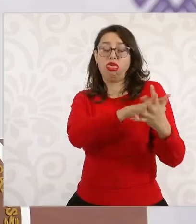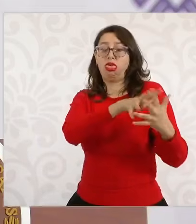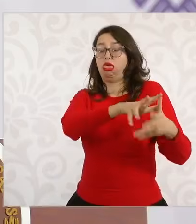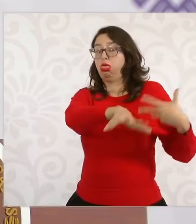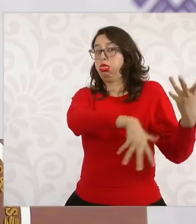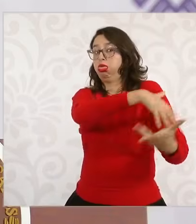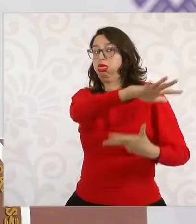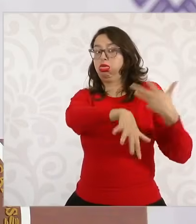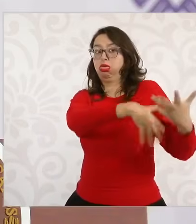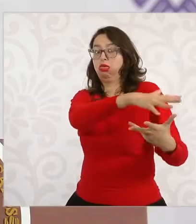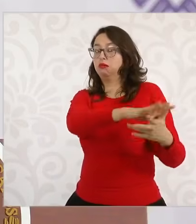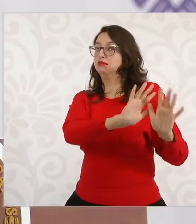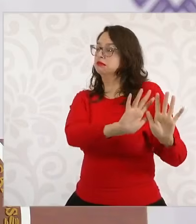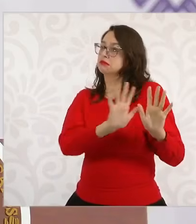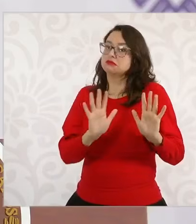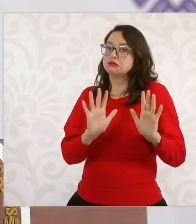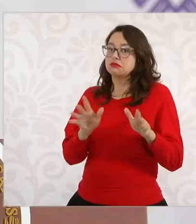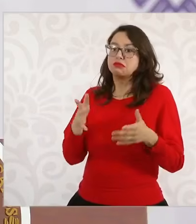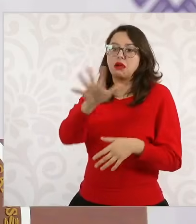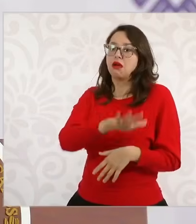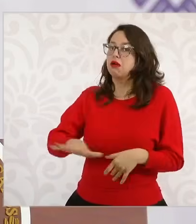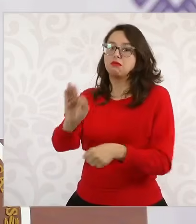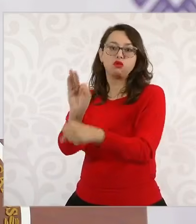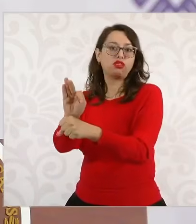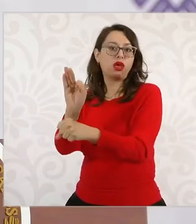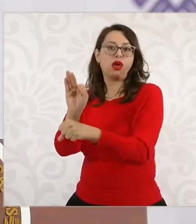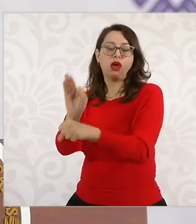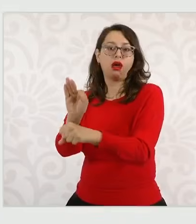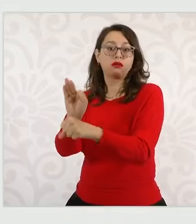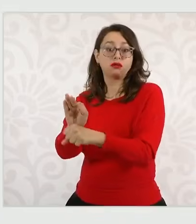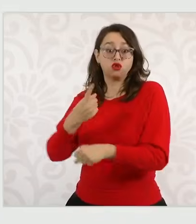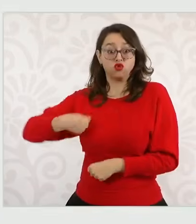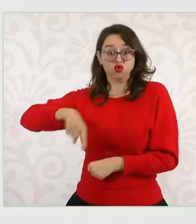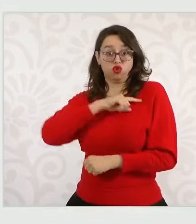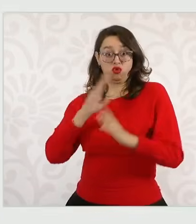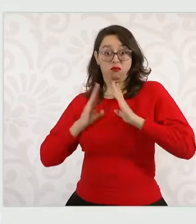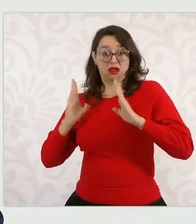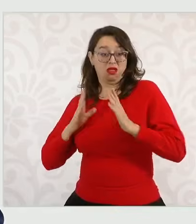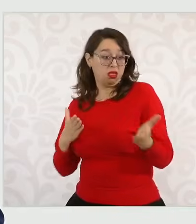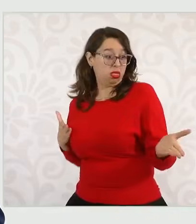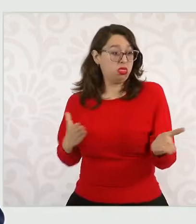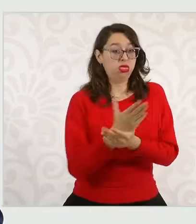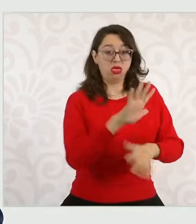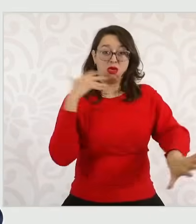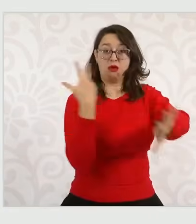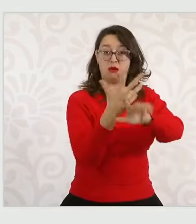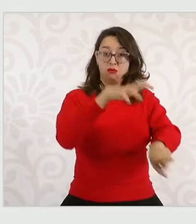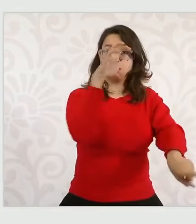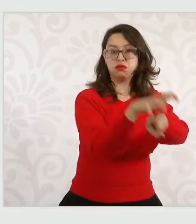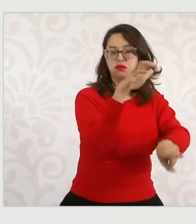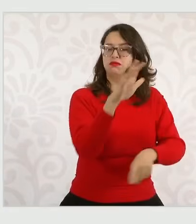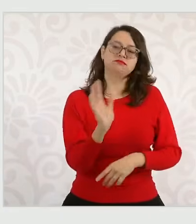Nuestra política no es el enfrentamiento militar, porque eso ya se probó en México